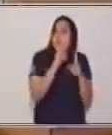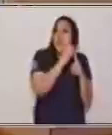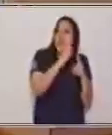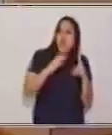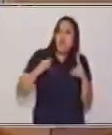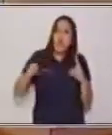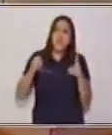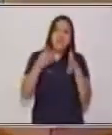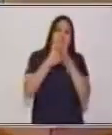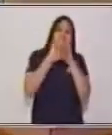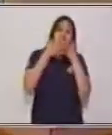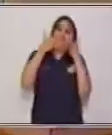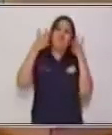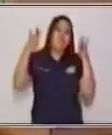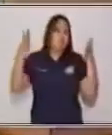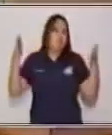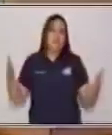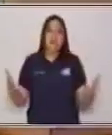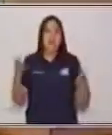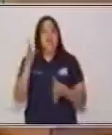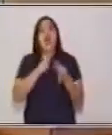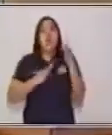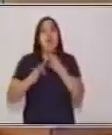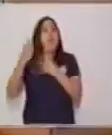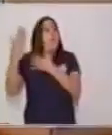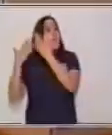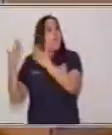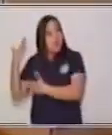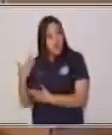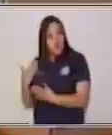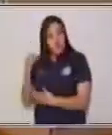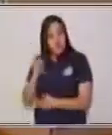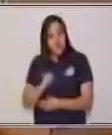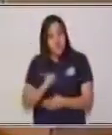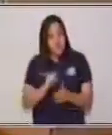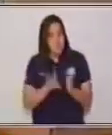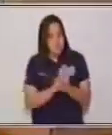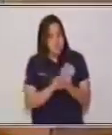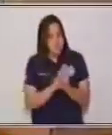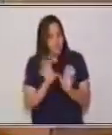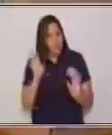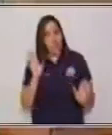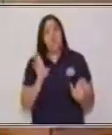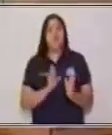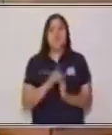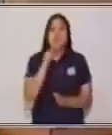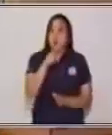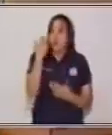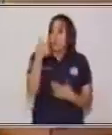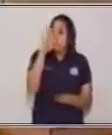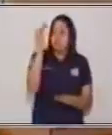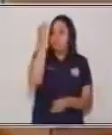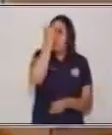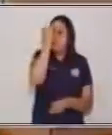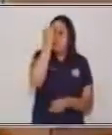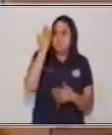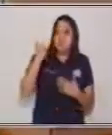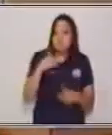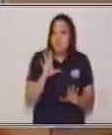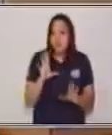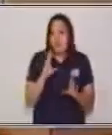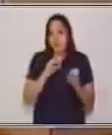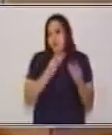las gramáticas tradicionales que existían anteriormente. Perfecto. Usted ya lo puede dominar y usted ya lo